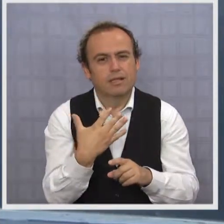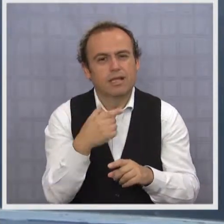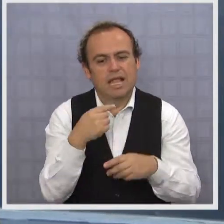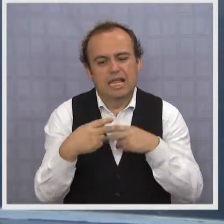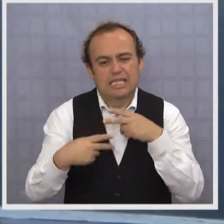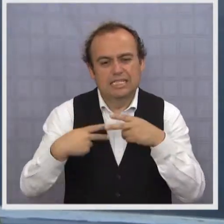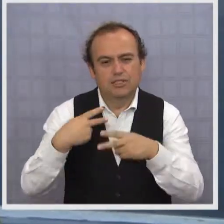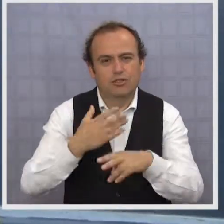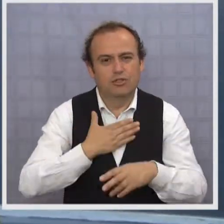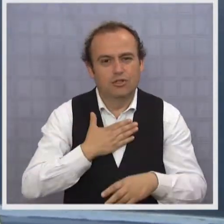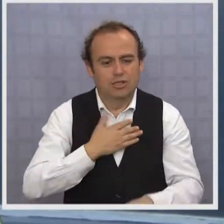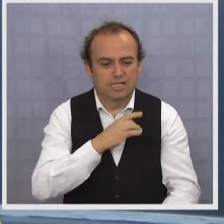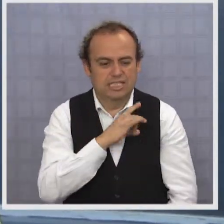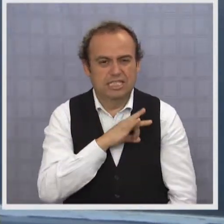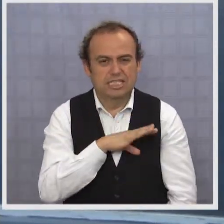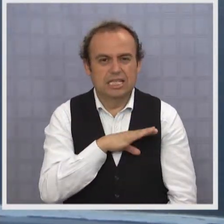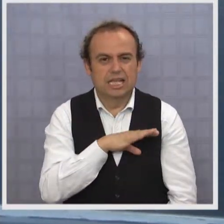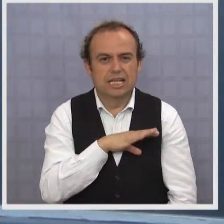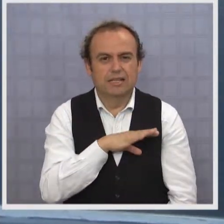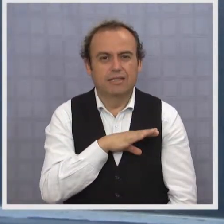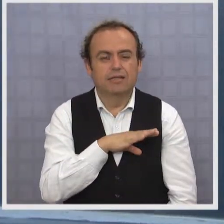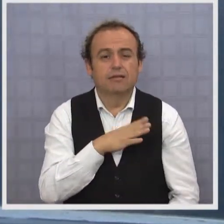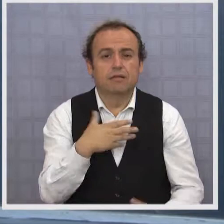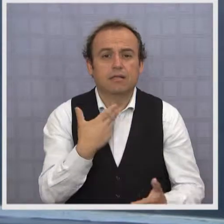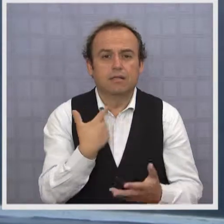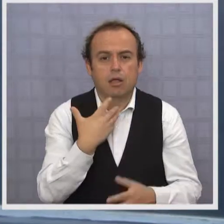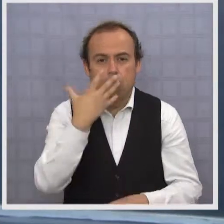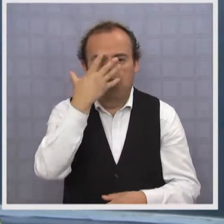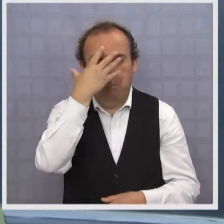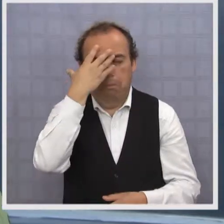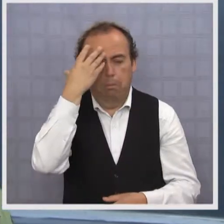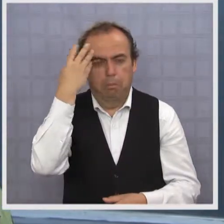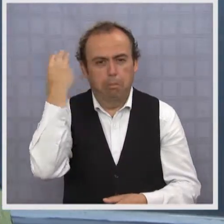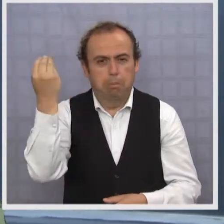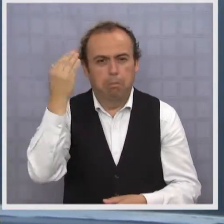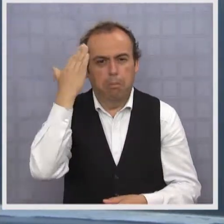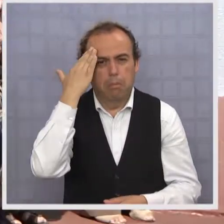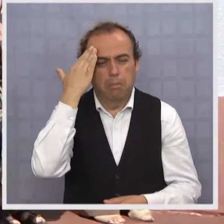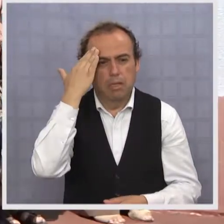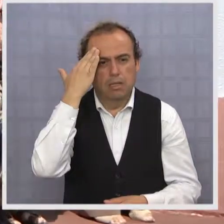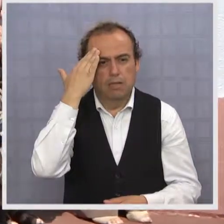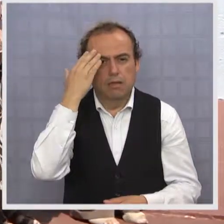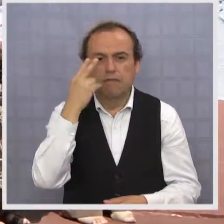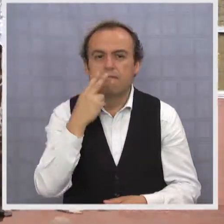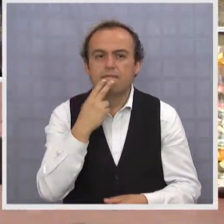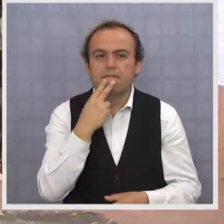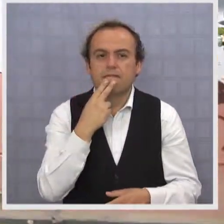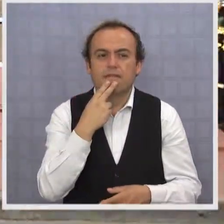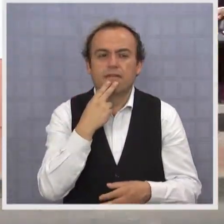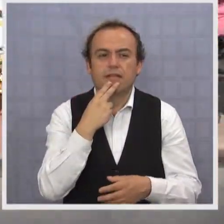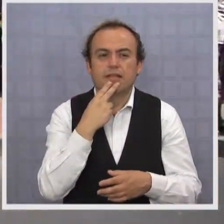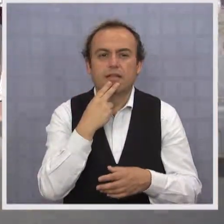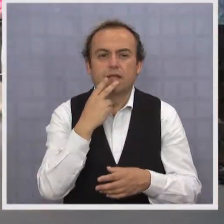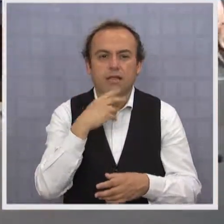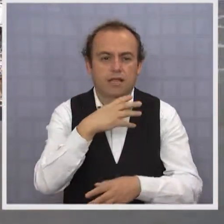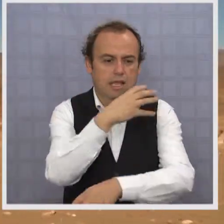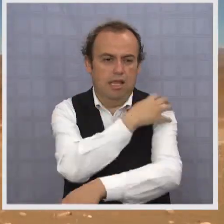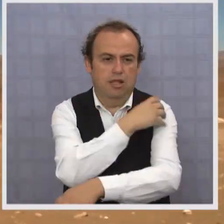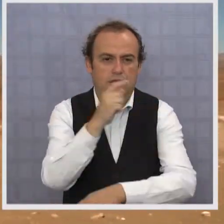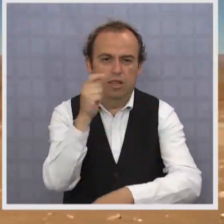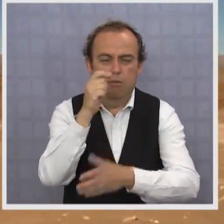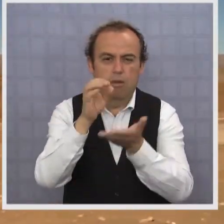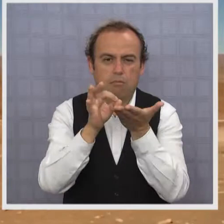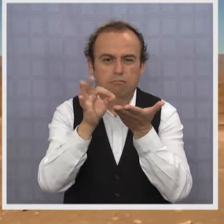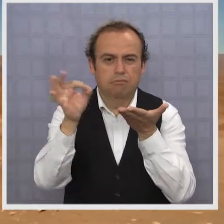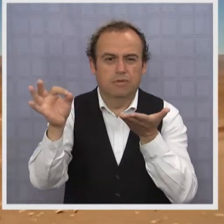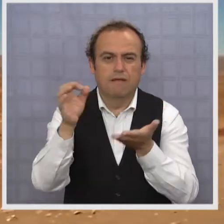de la historia de nuestro Chile y que está olvidado en las mentes de la gente que vive fuera de la región de Tarapacá.